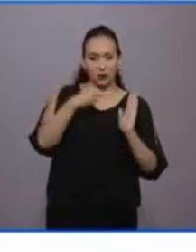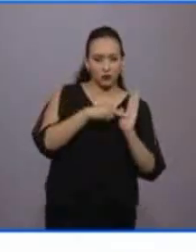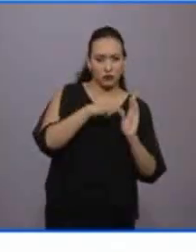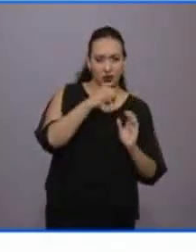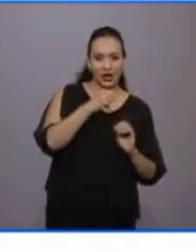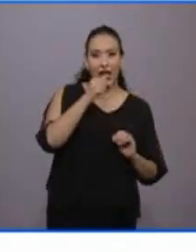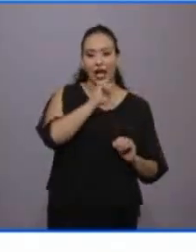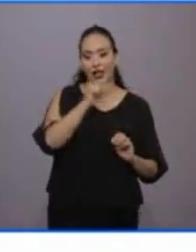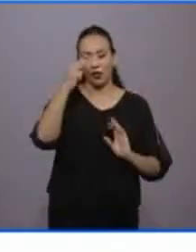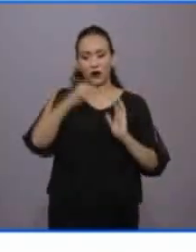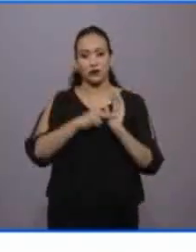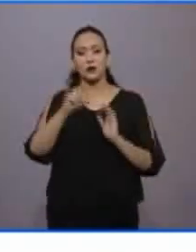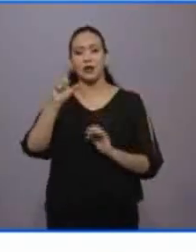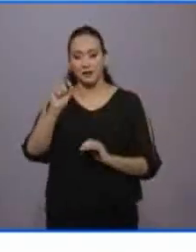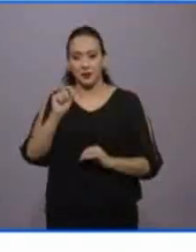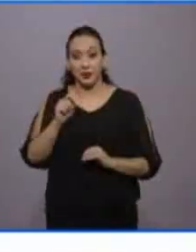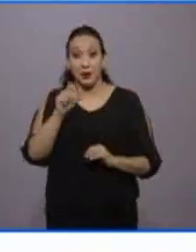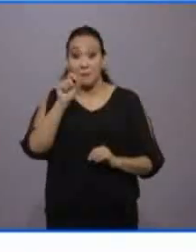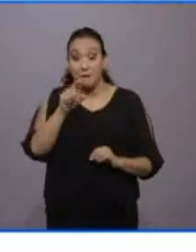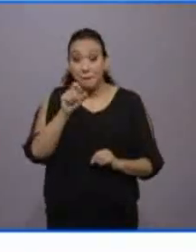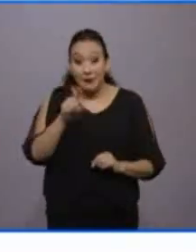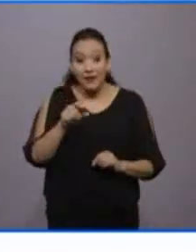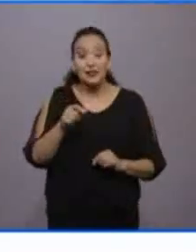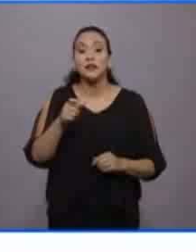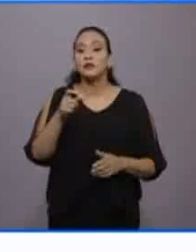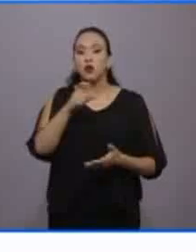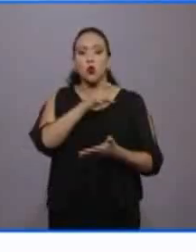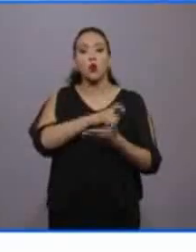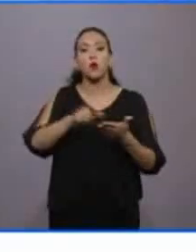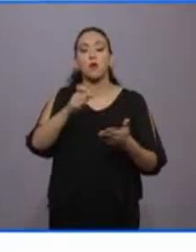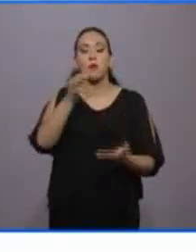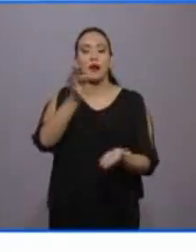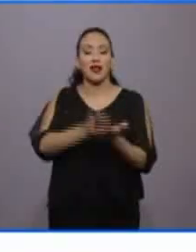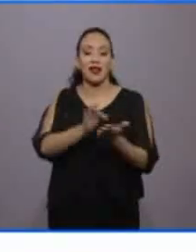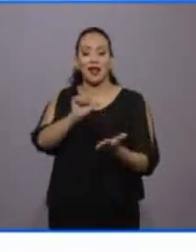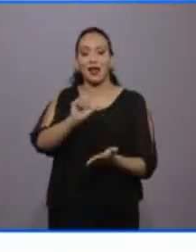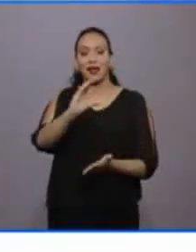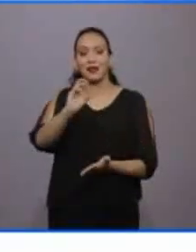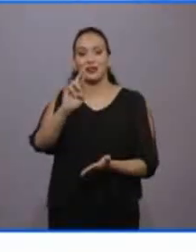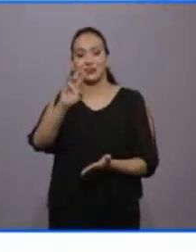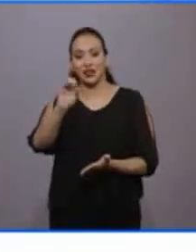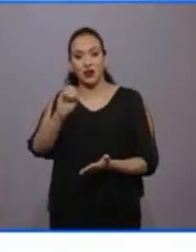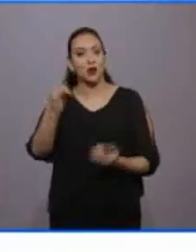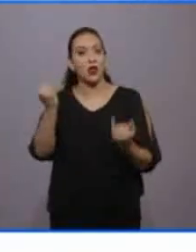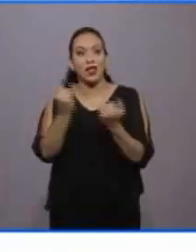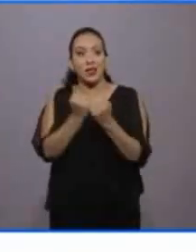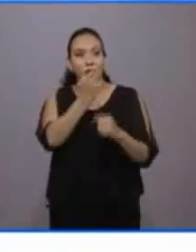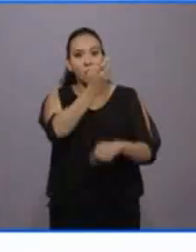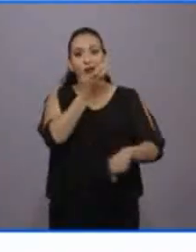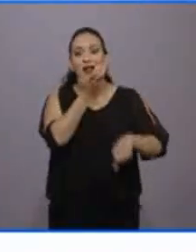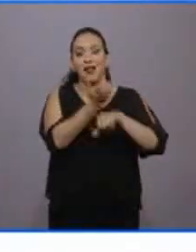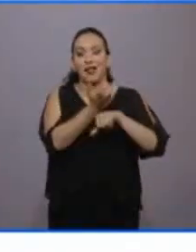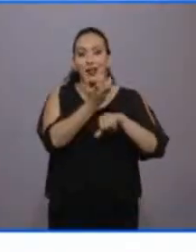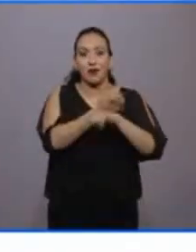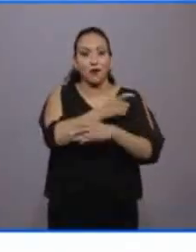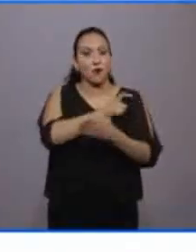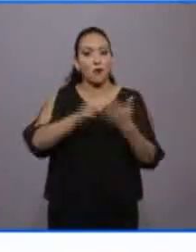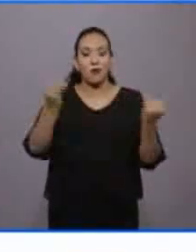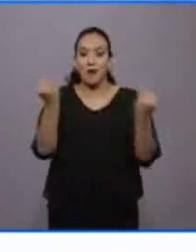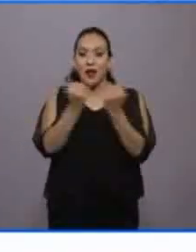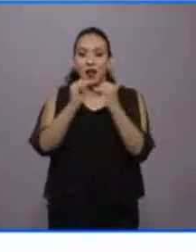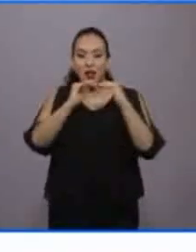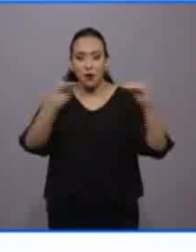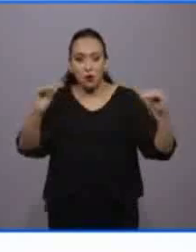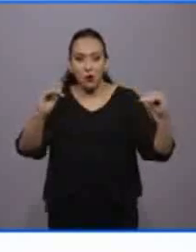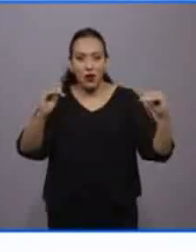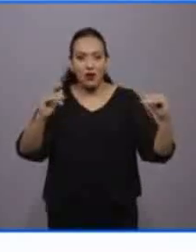2020, la misma cantidad de acero que consumió Estados Unidos en todos los